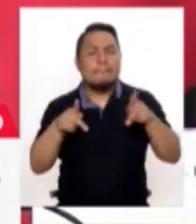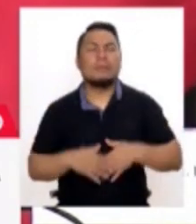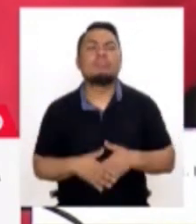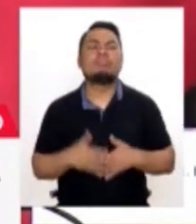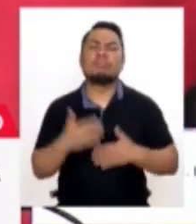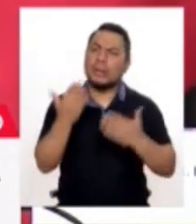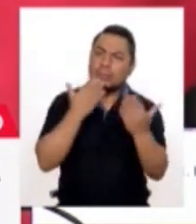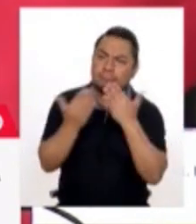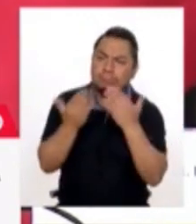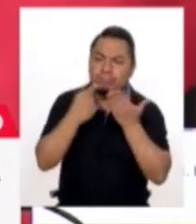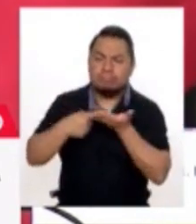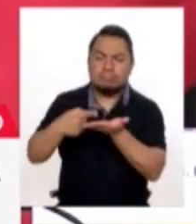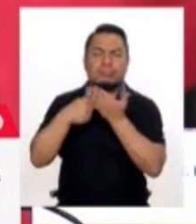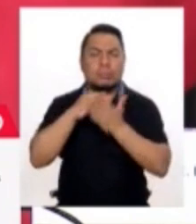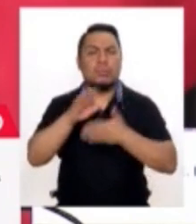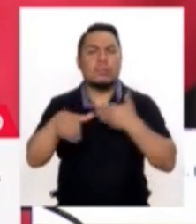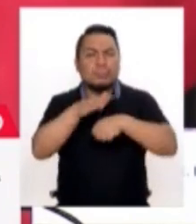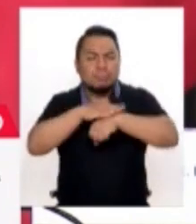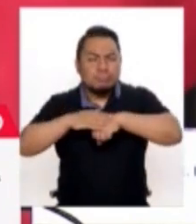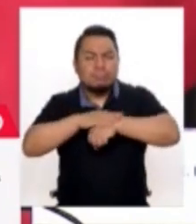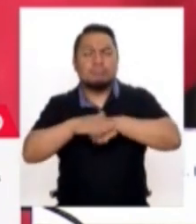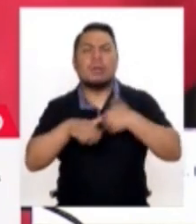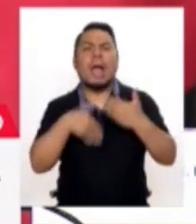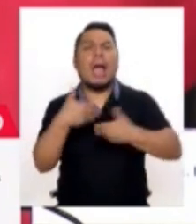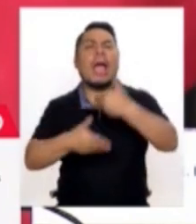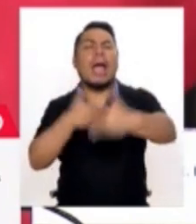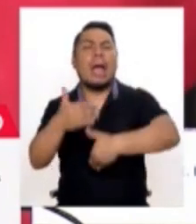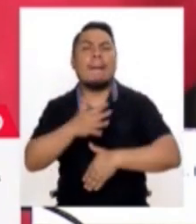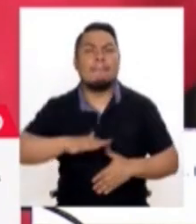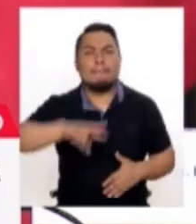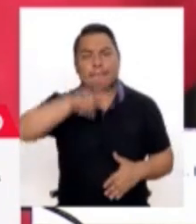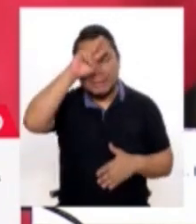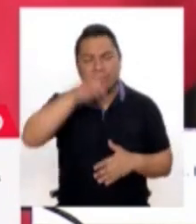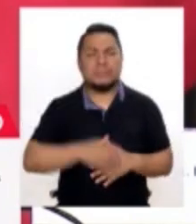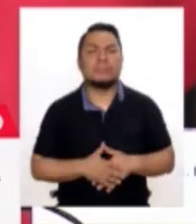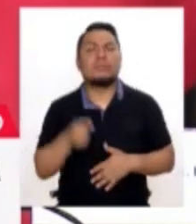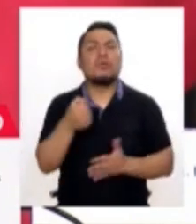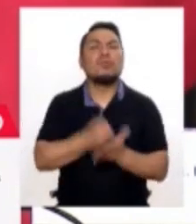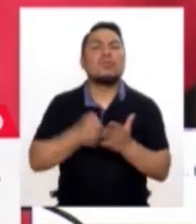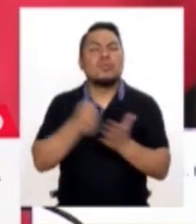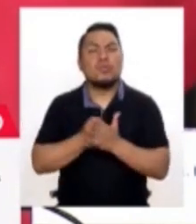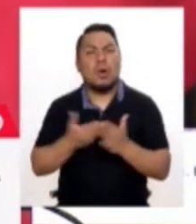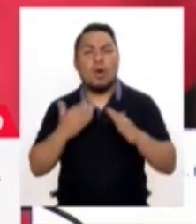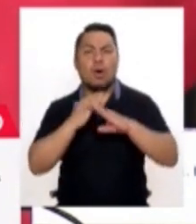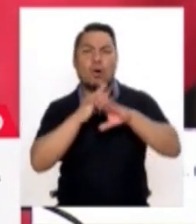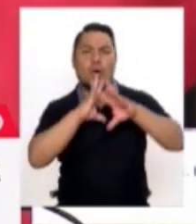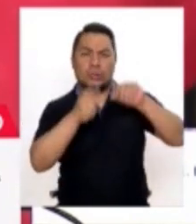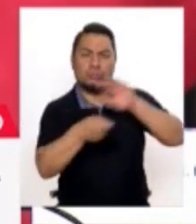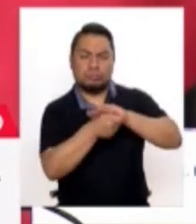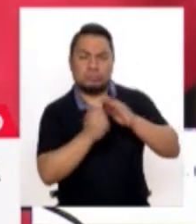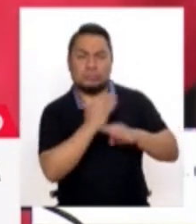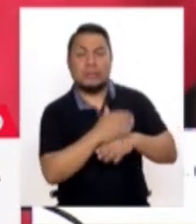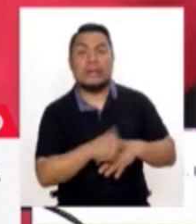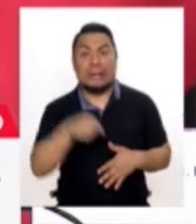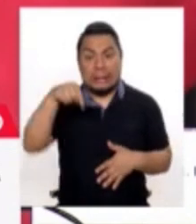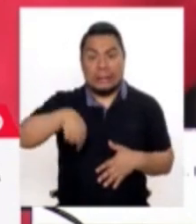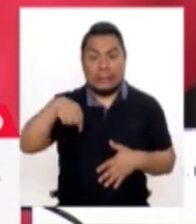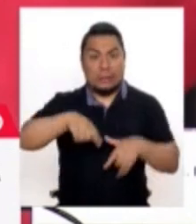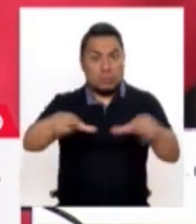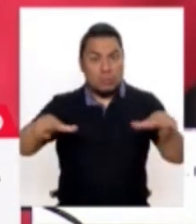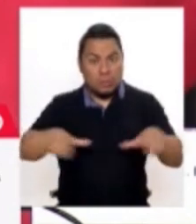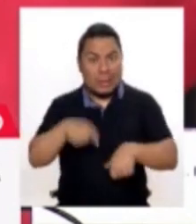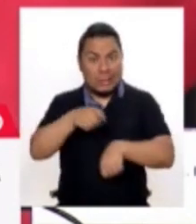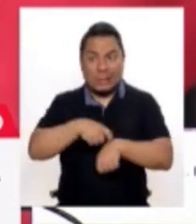nos permite discutir en un nivel estratégico el avance de nuestro país en la lucha contra la corrupción. Este